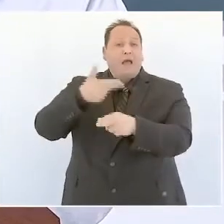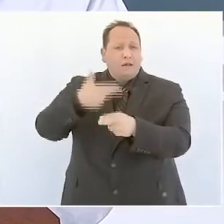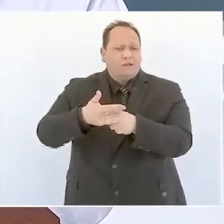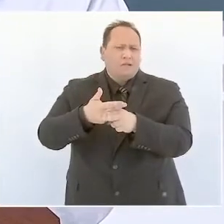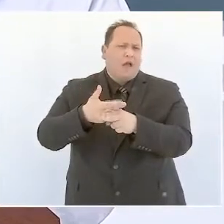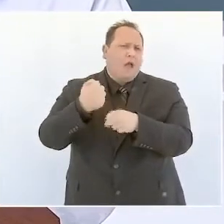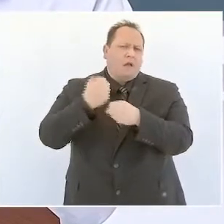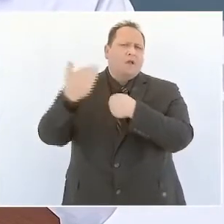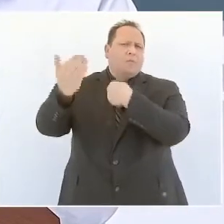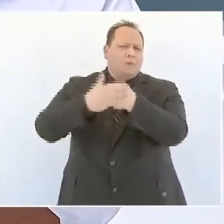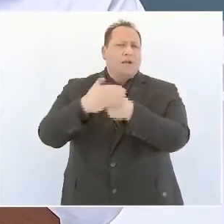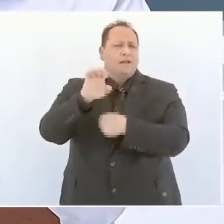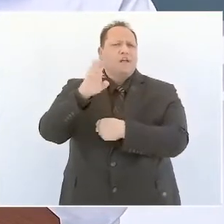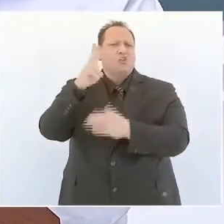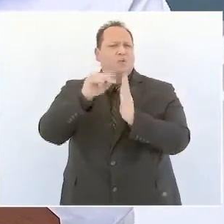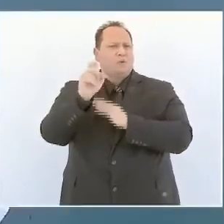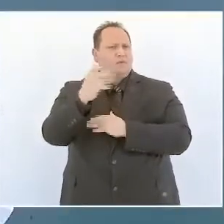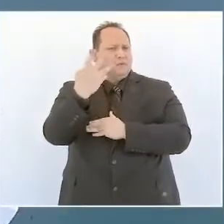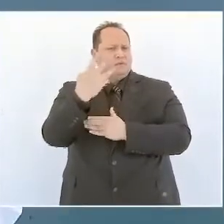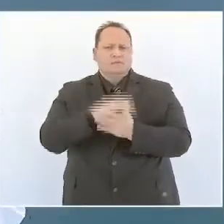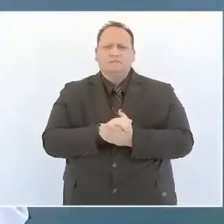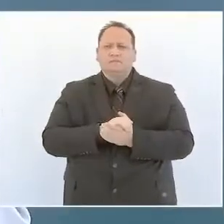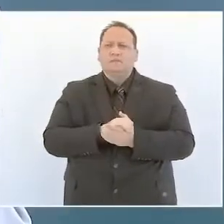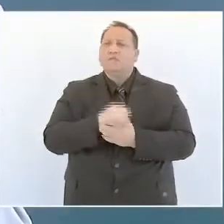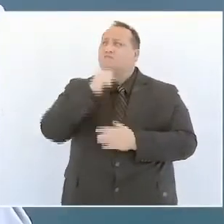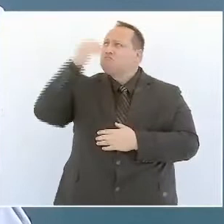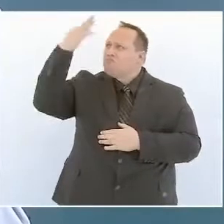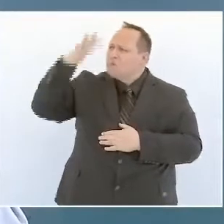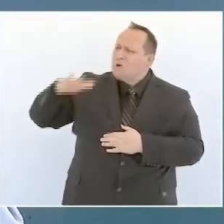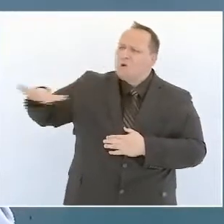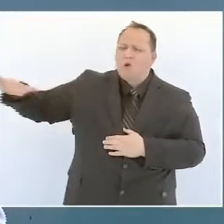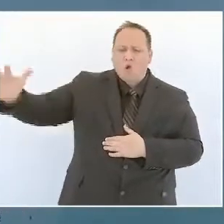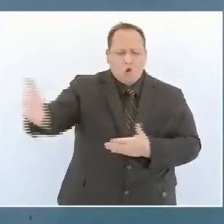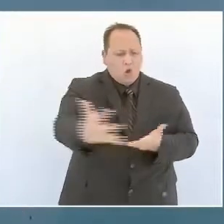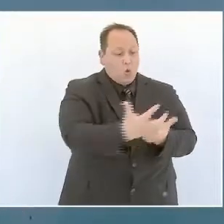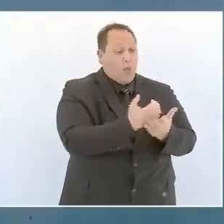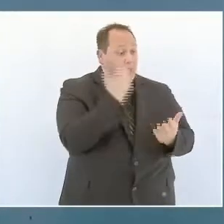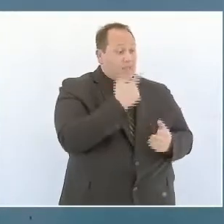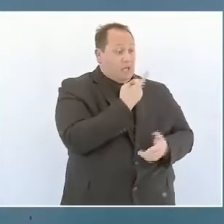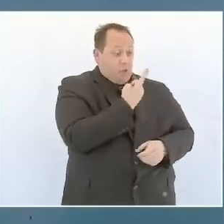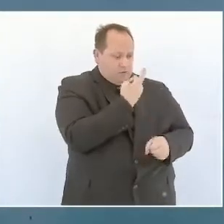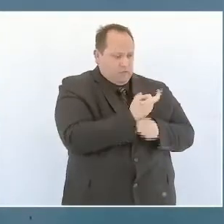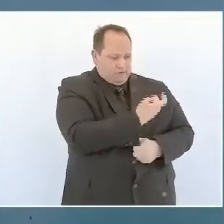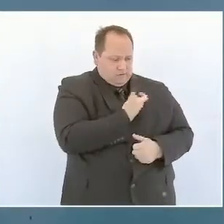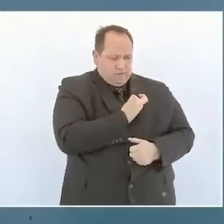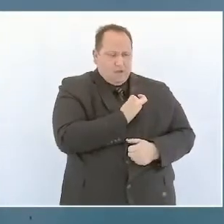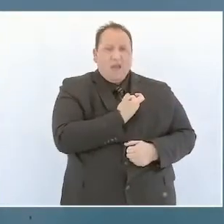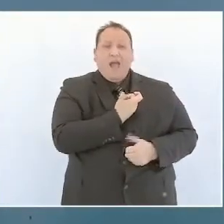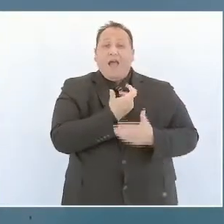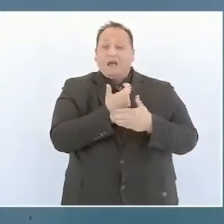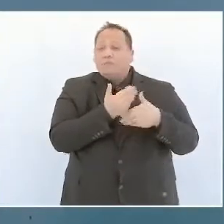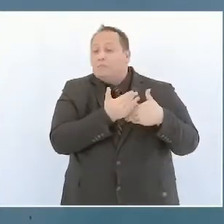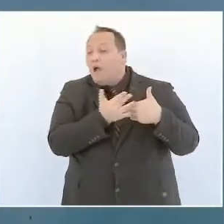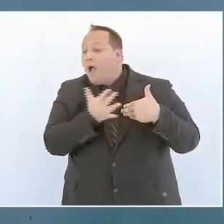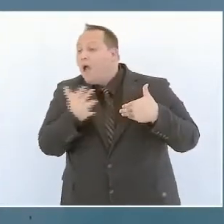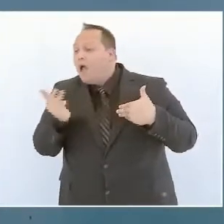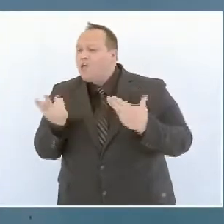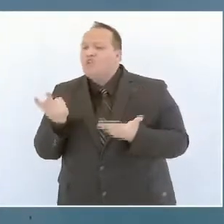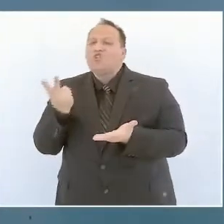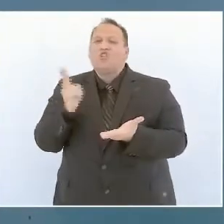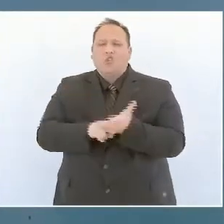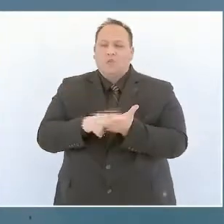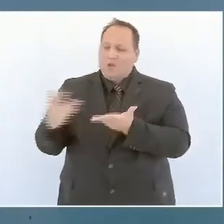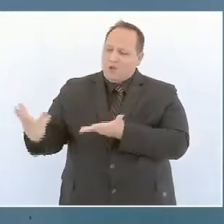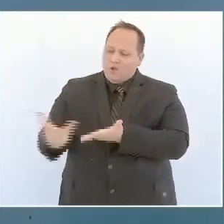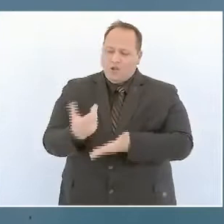del 2024 los adultos mayores reciban el doble de lo que reciben en la